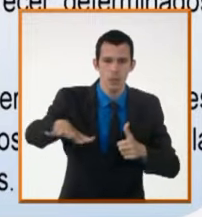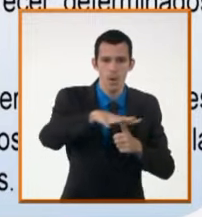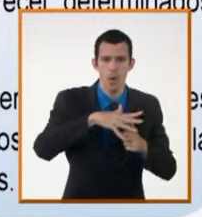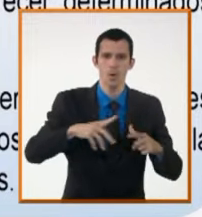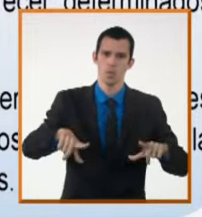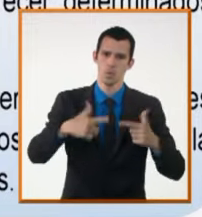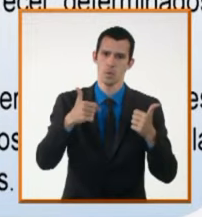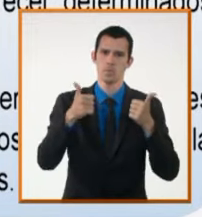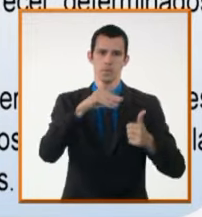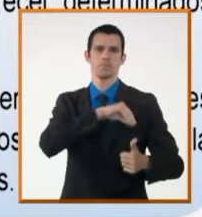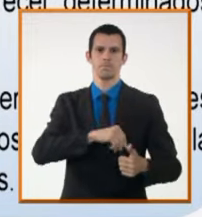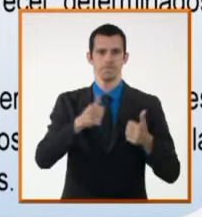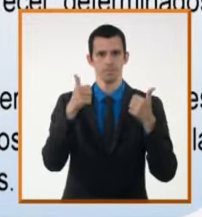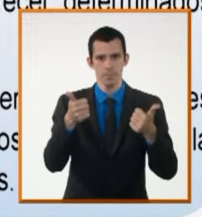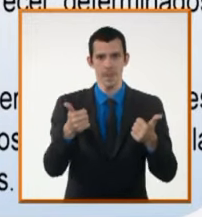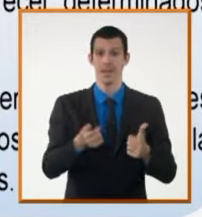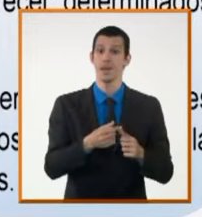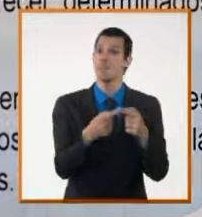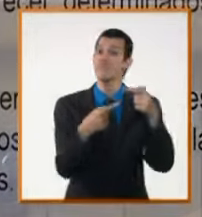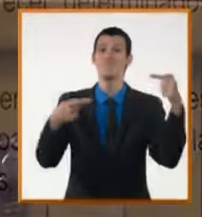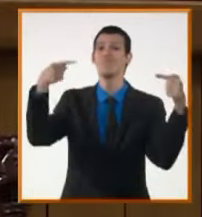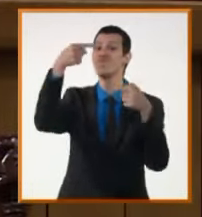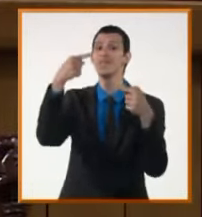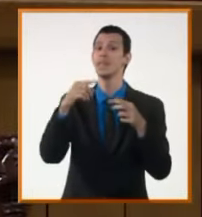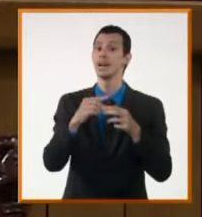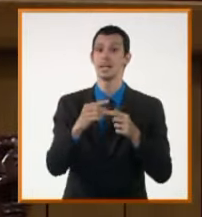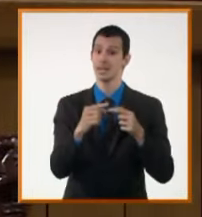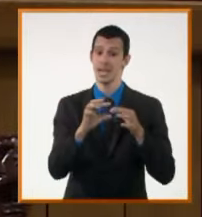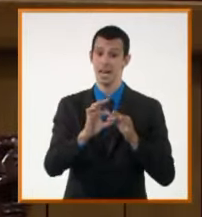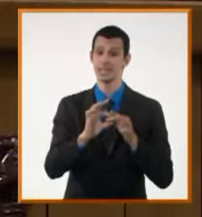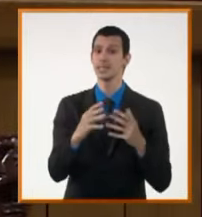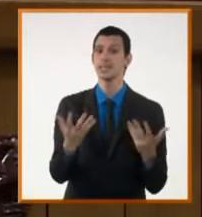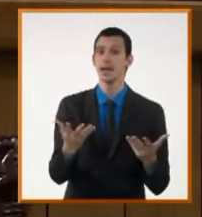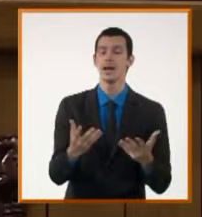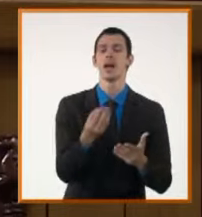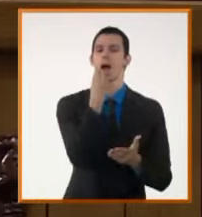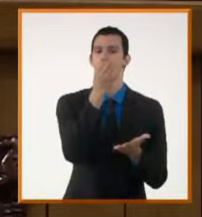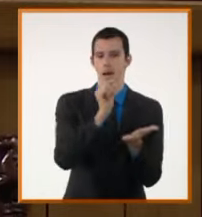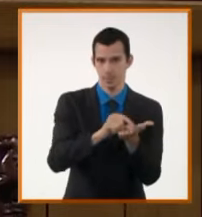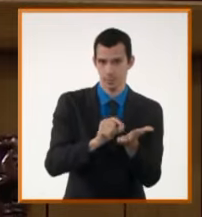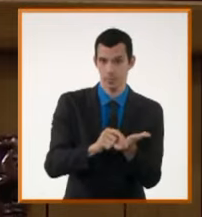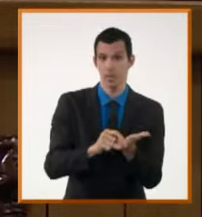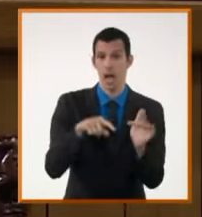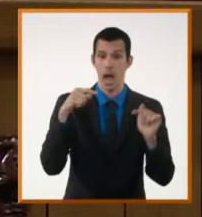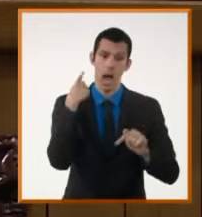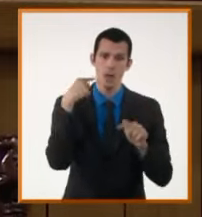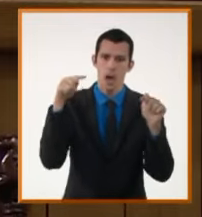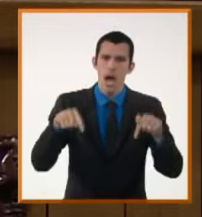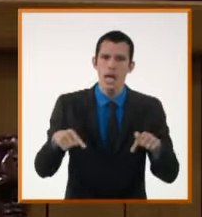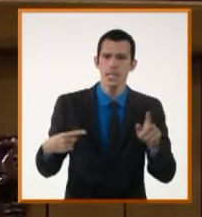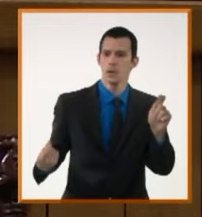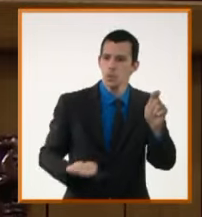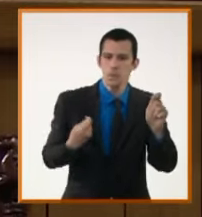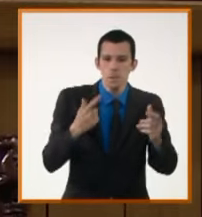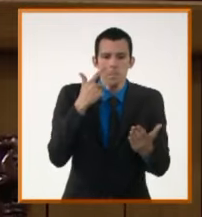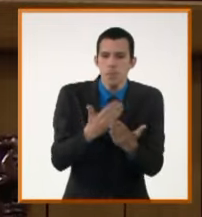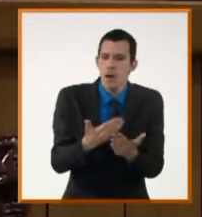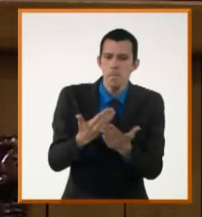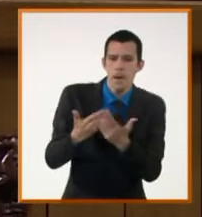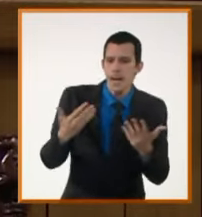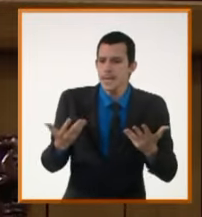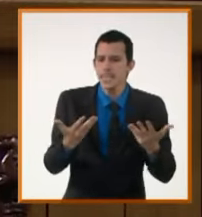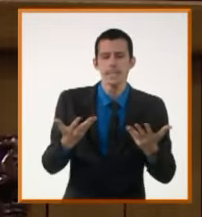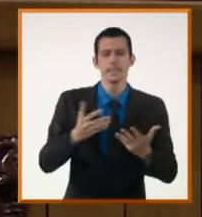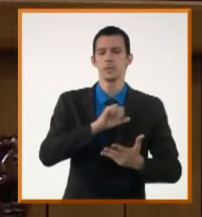familiar normada. Hicimos un intento este año, no lo logramos. Le pedimos a los